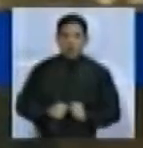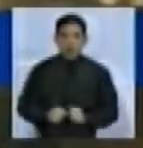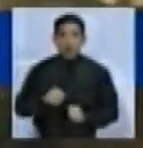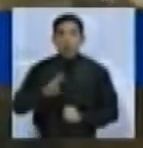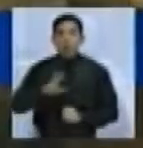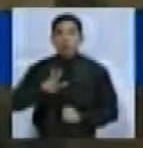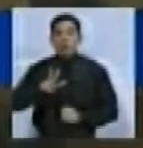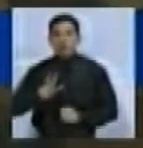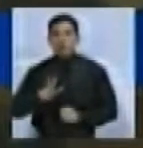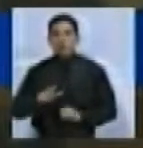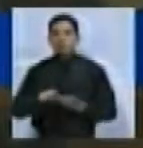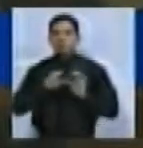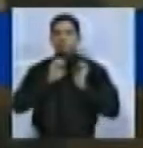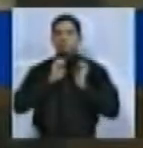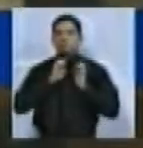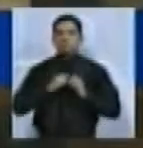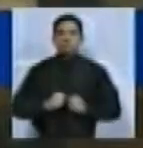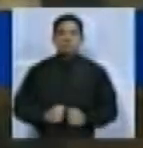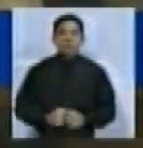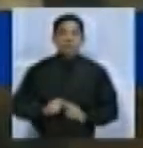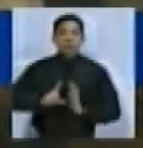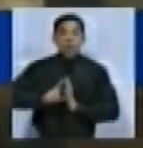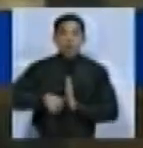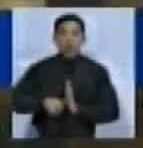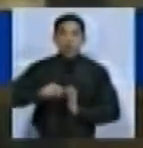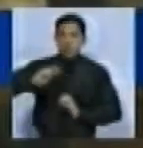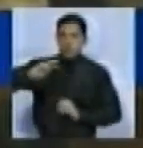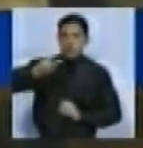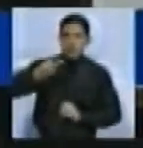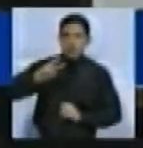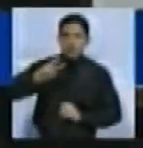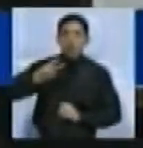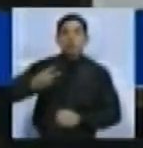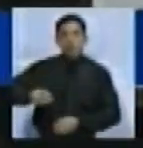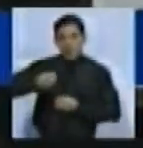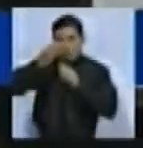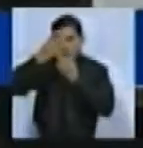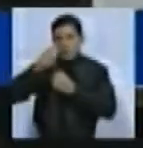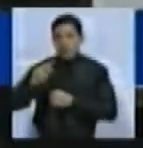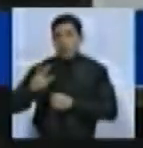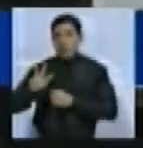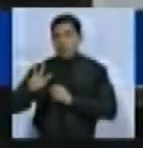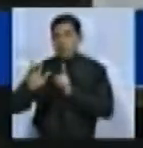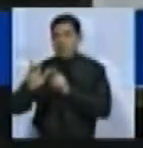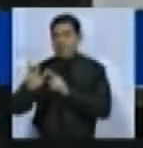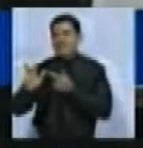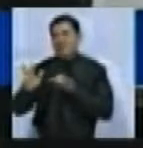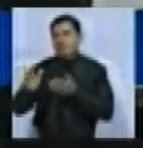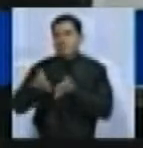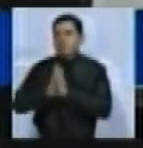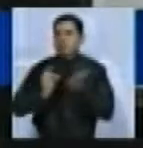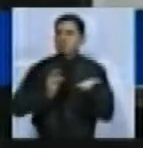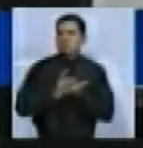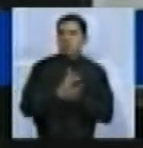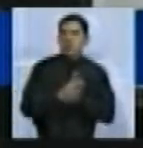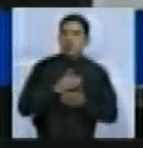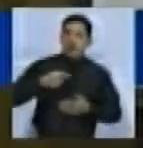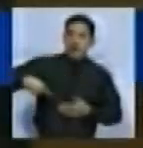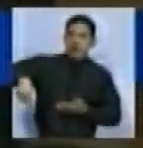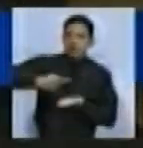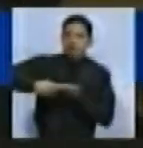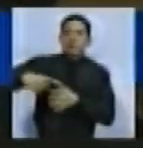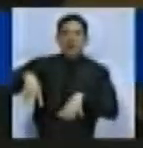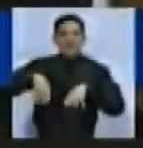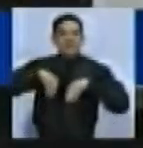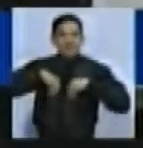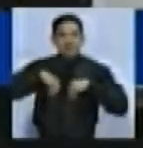43 abstenciones. Luego se dio paso al informe de minoría que pedía la destitución, moción que finalmente fue